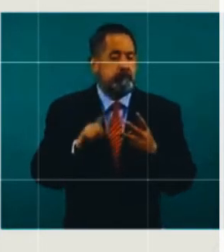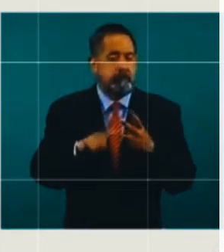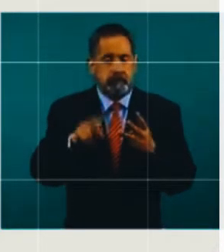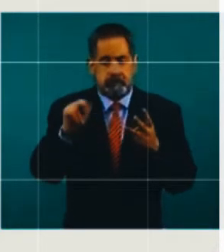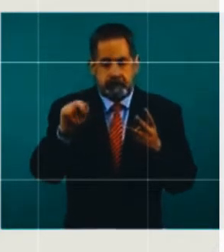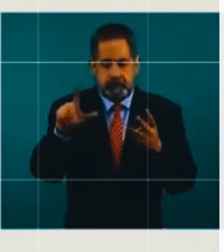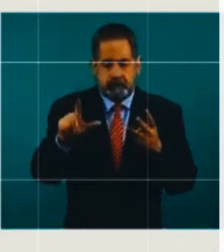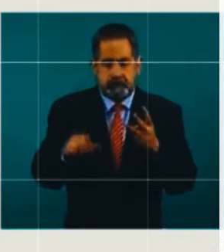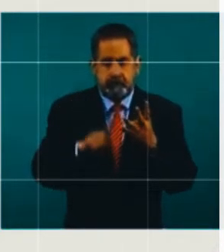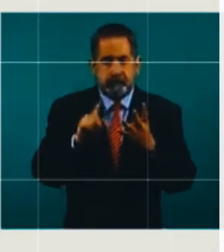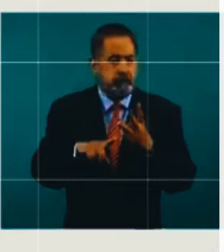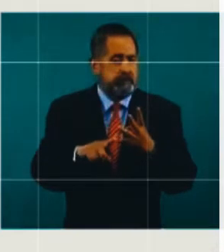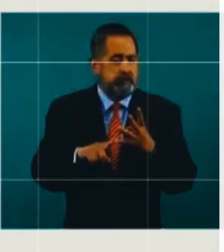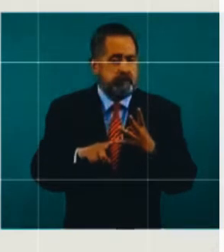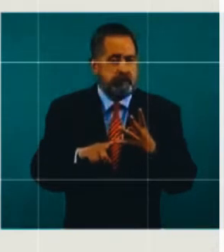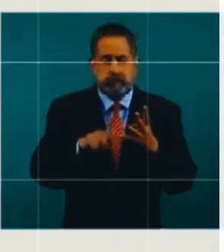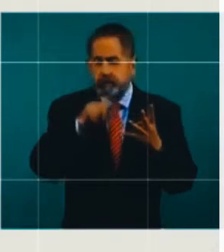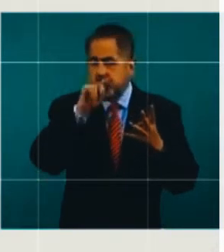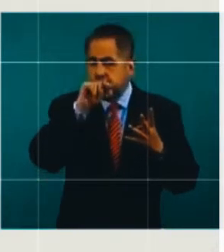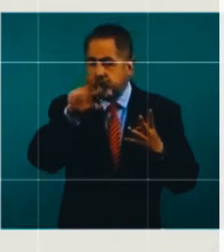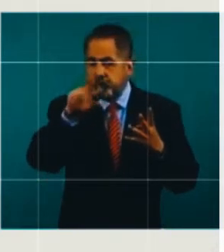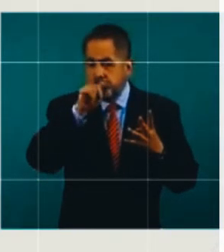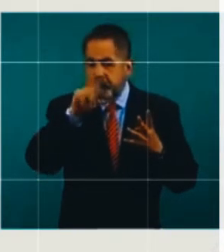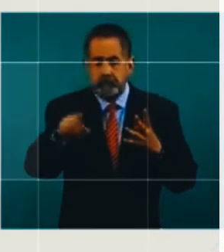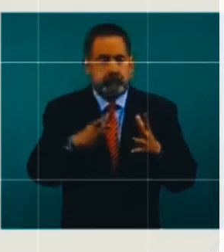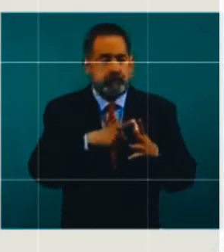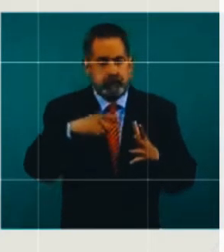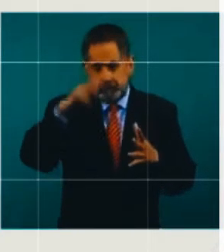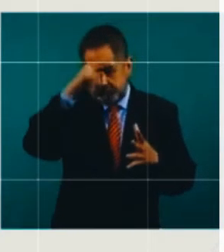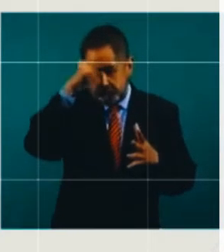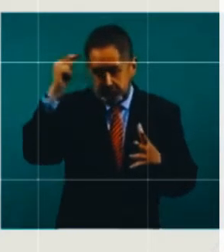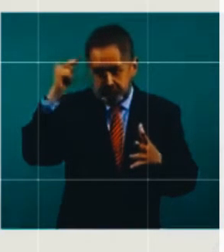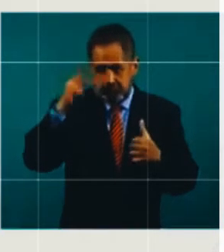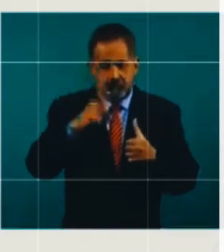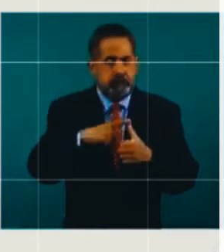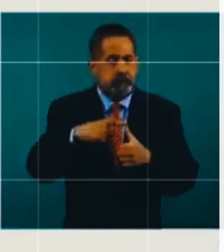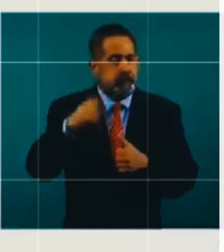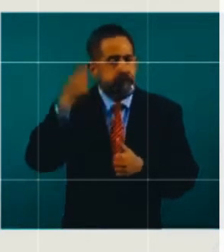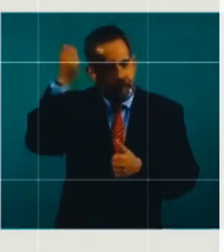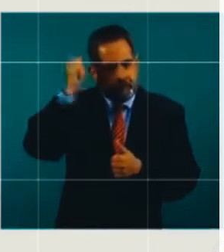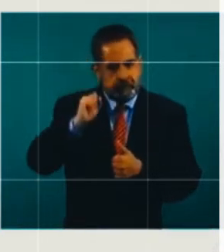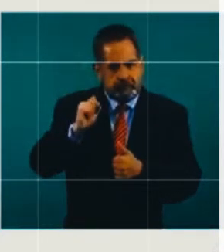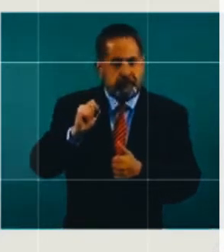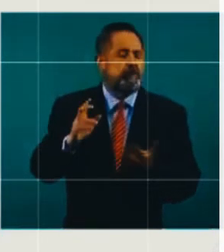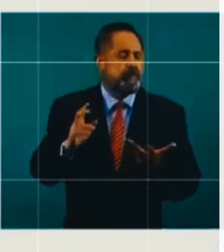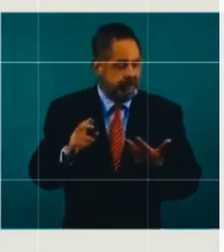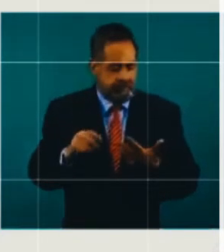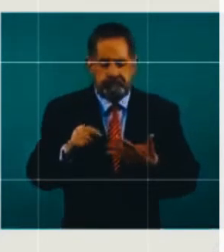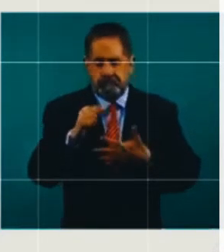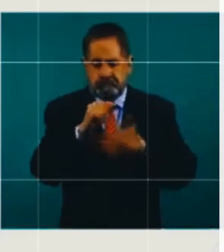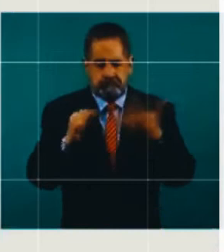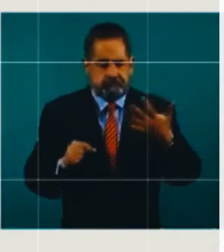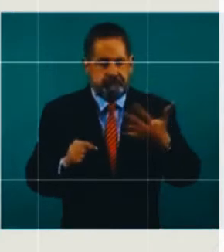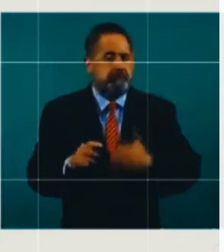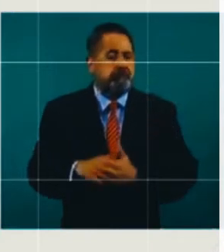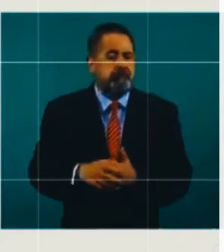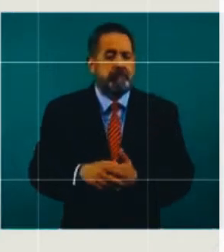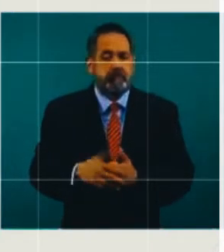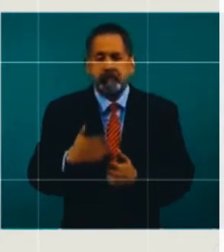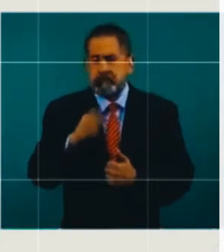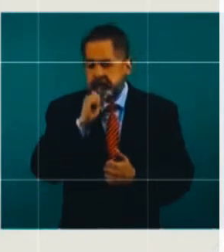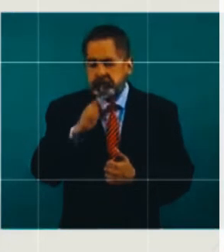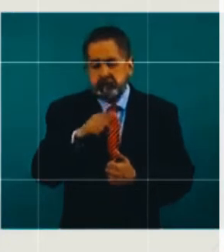Nuevo León, la 4 Jalisco, Nayarit y Sinaloa. Y